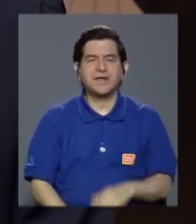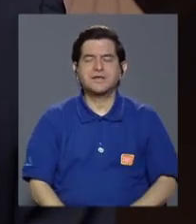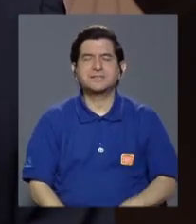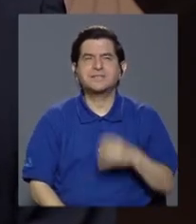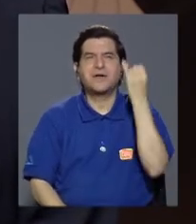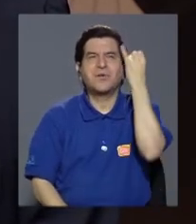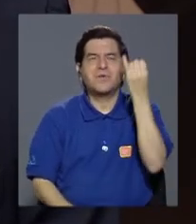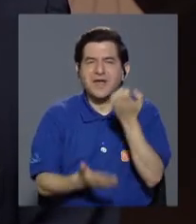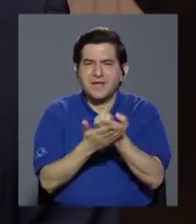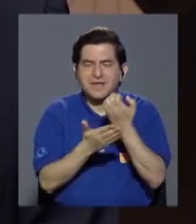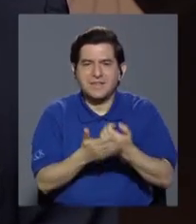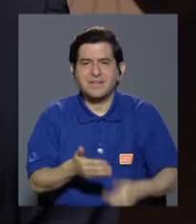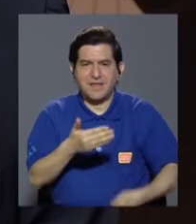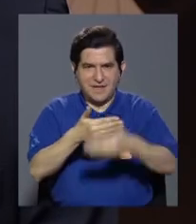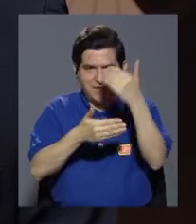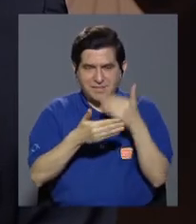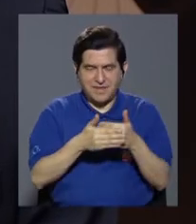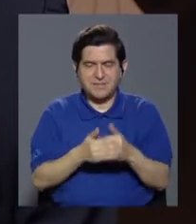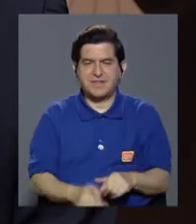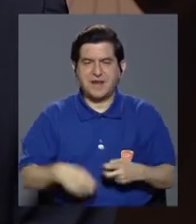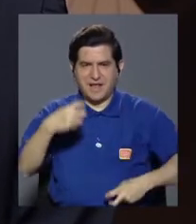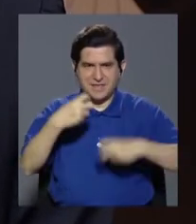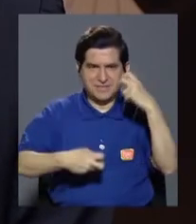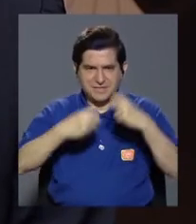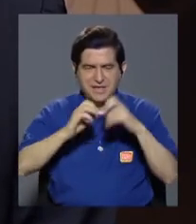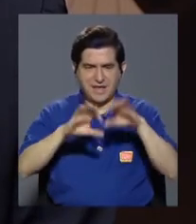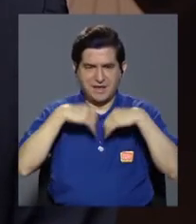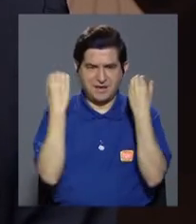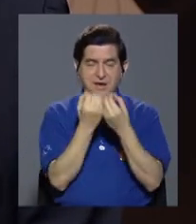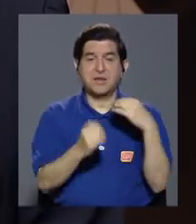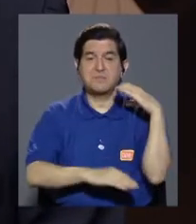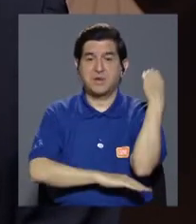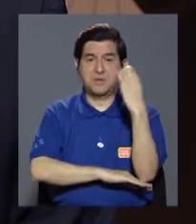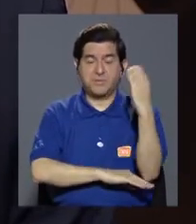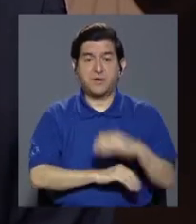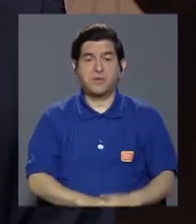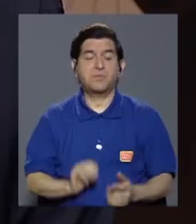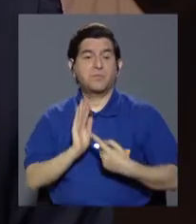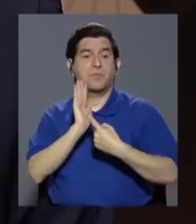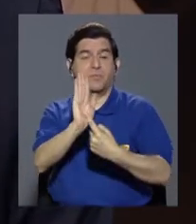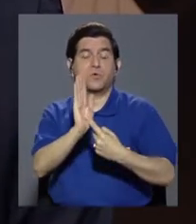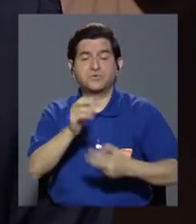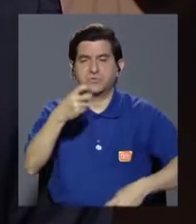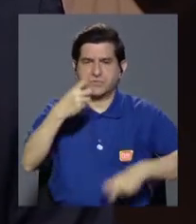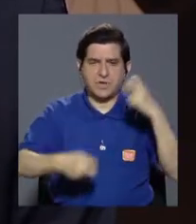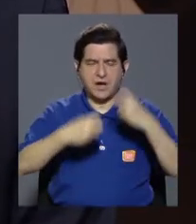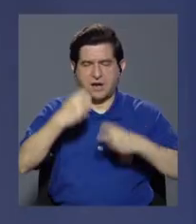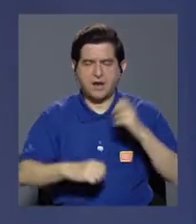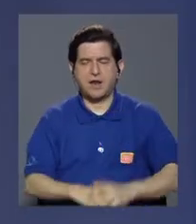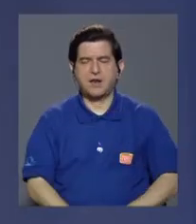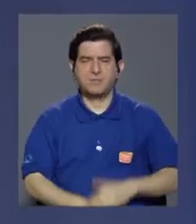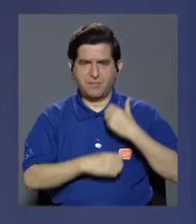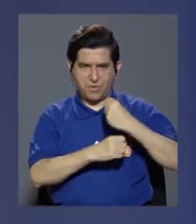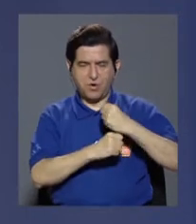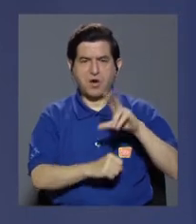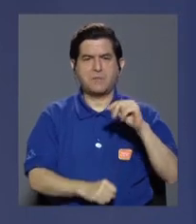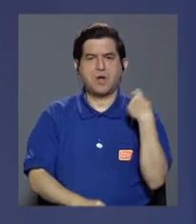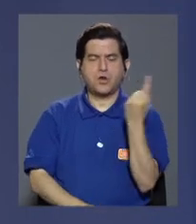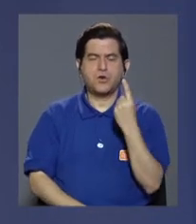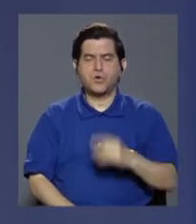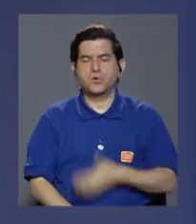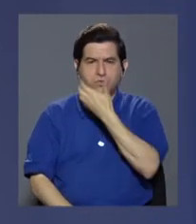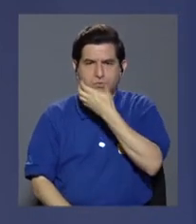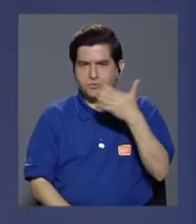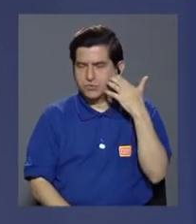económica detrás de las formas de criminalidad organizada que sirvieron a que colombia tuviera una amplificación de nuestro conflicto armado el asunto no era sólo el terrorismo